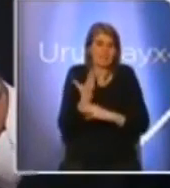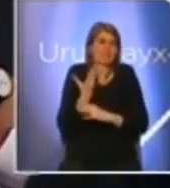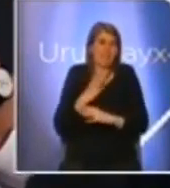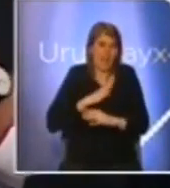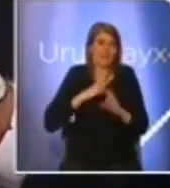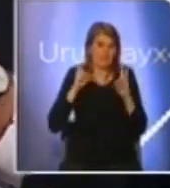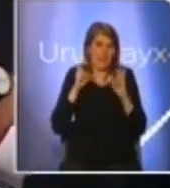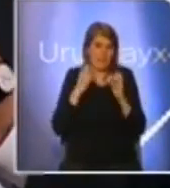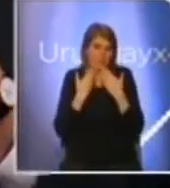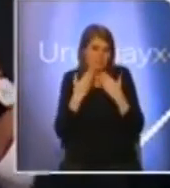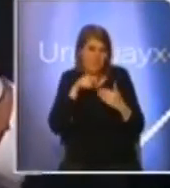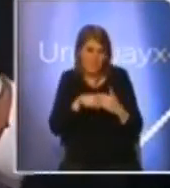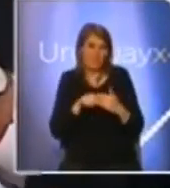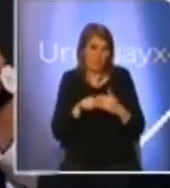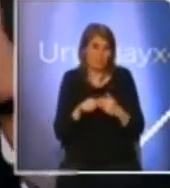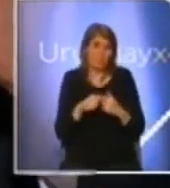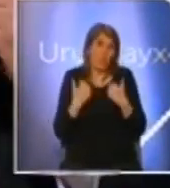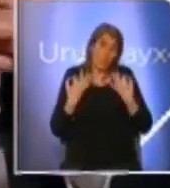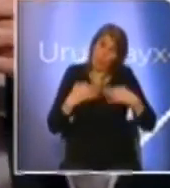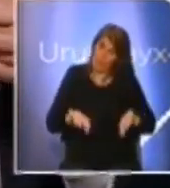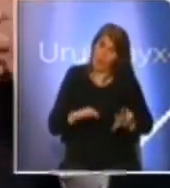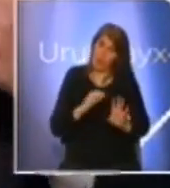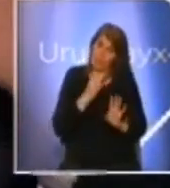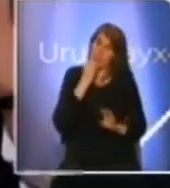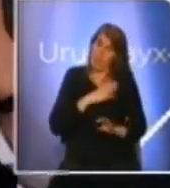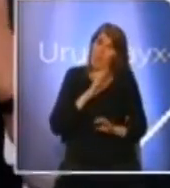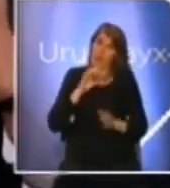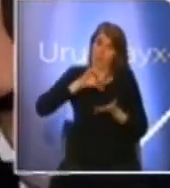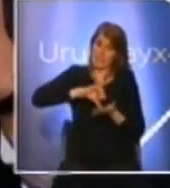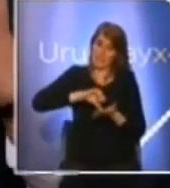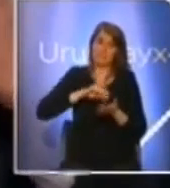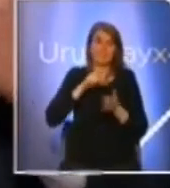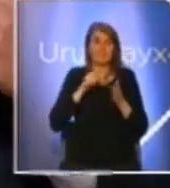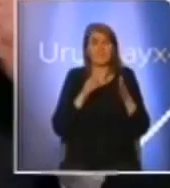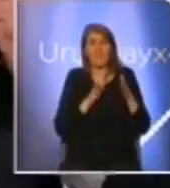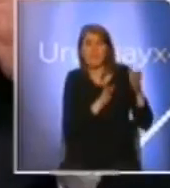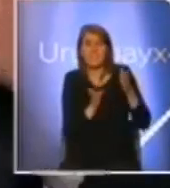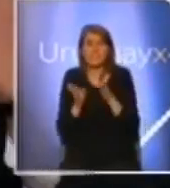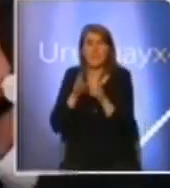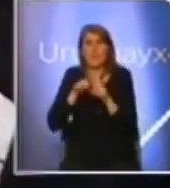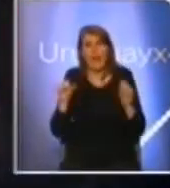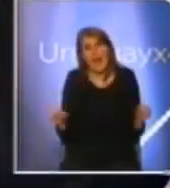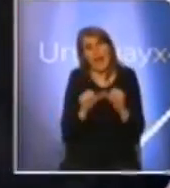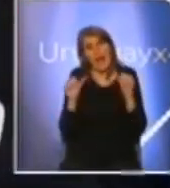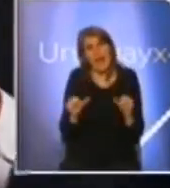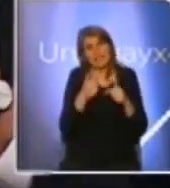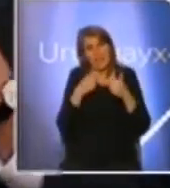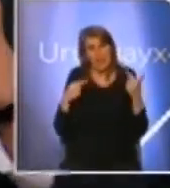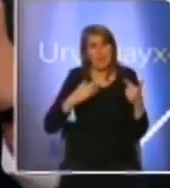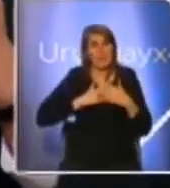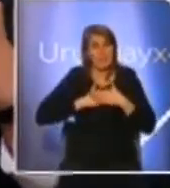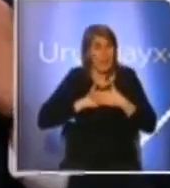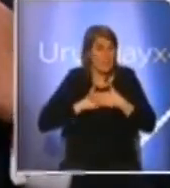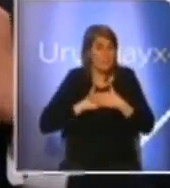el Uruguay que es muy saludable. Sin embargo, todo ese camino que se ha recorrido es, a mi juicio,